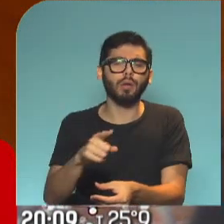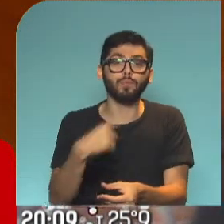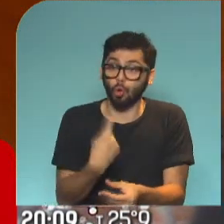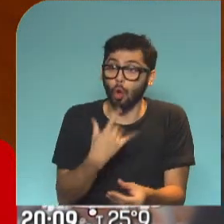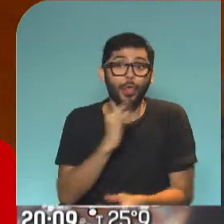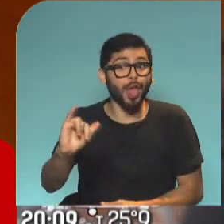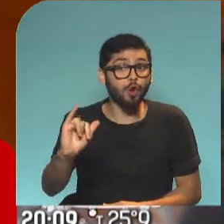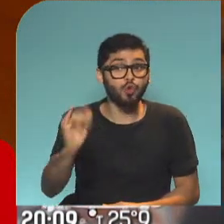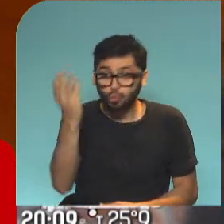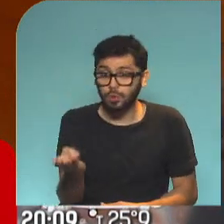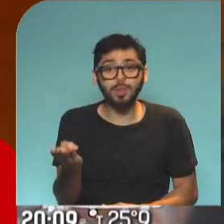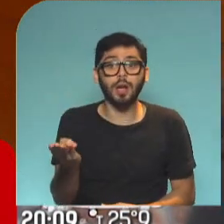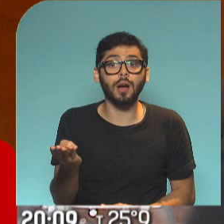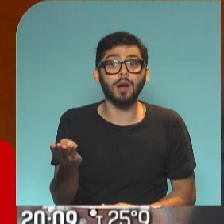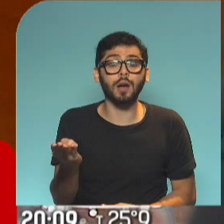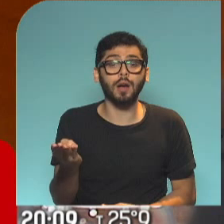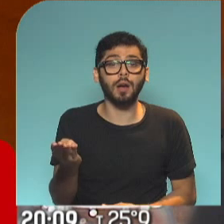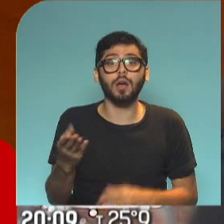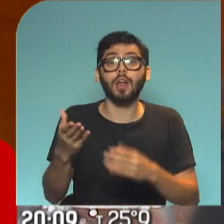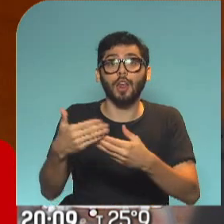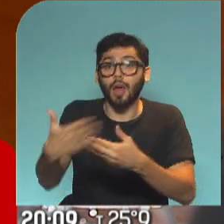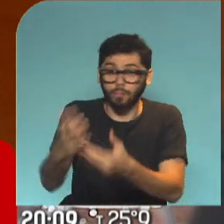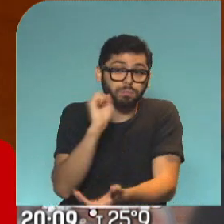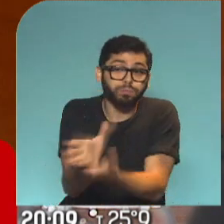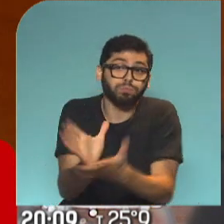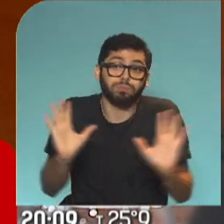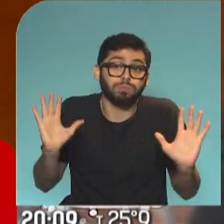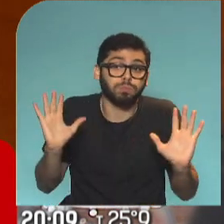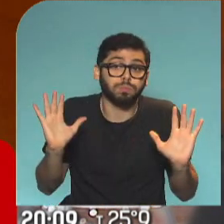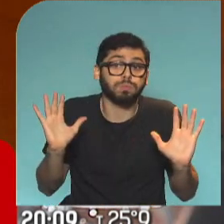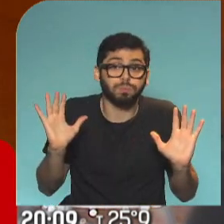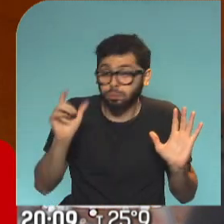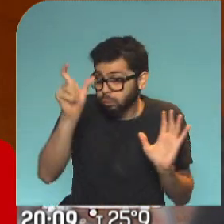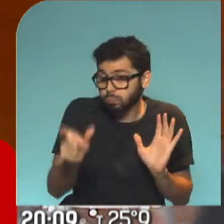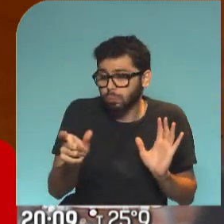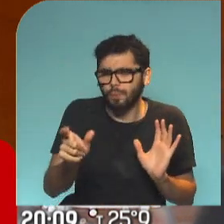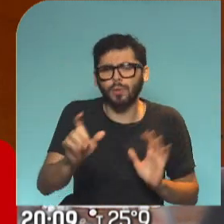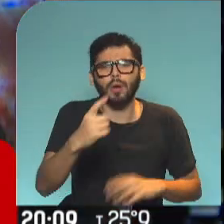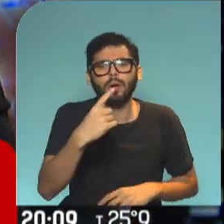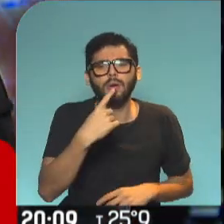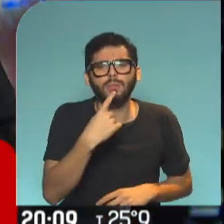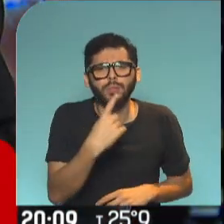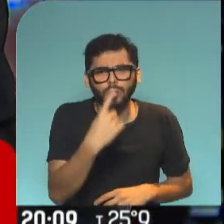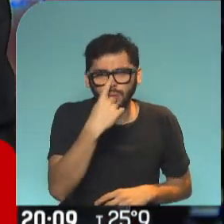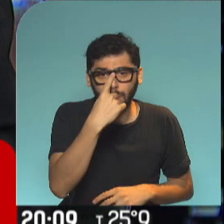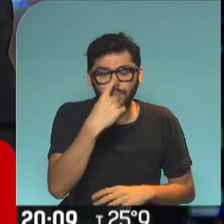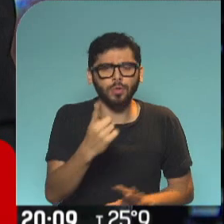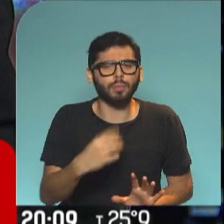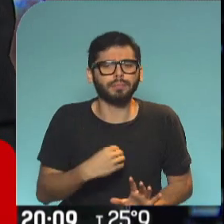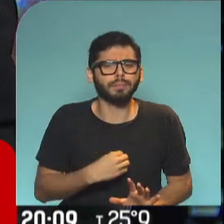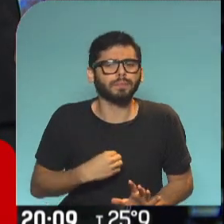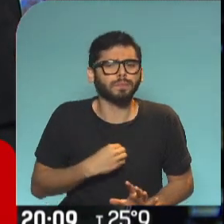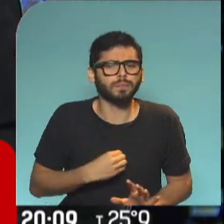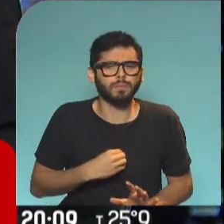auditores haremos la denuncia correspondiente lo que ocurre y le caerán la sanción que le quepa a cada magistrado que ocurre doctor es que las sensaciones que